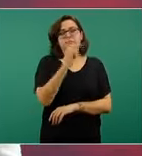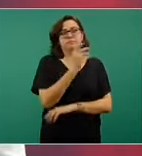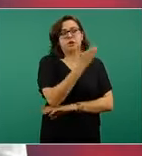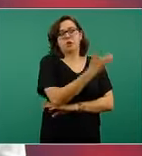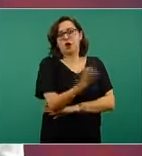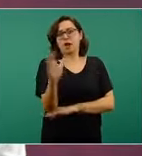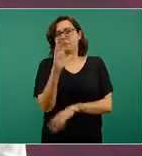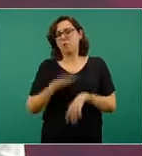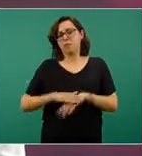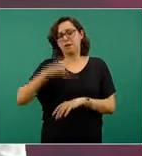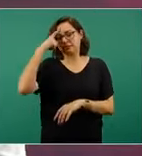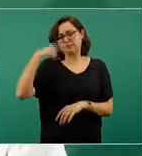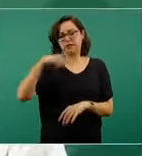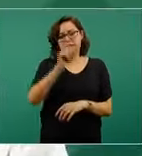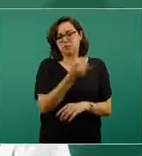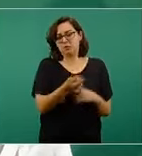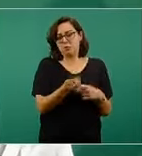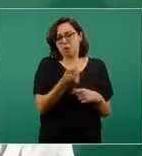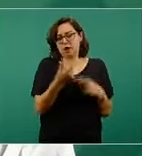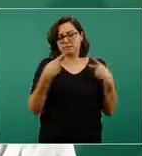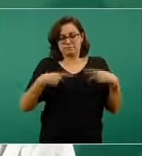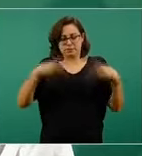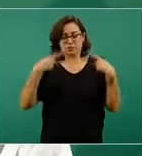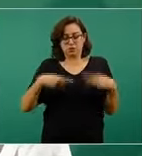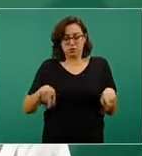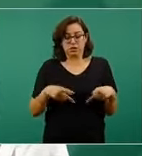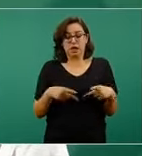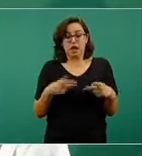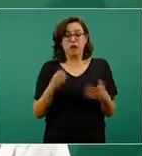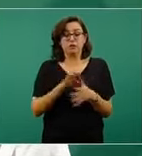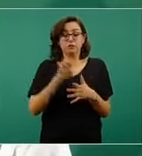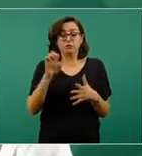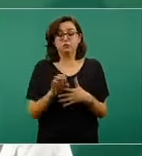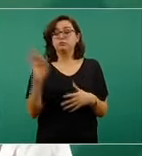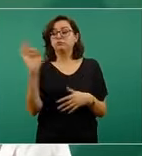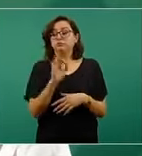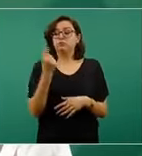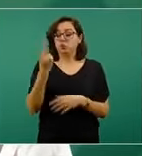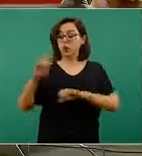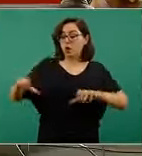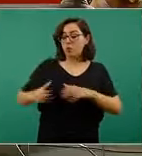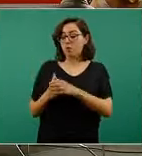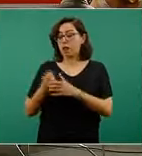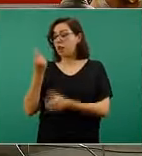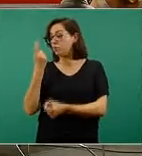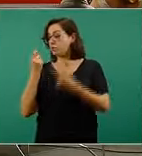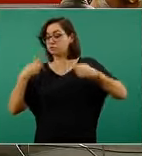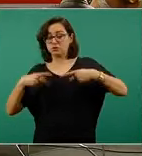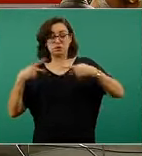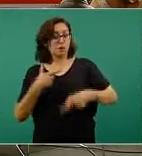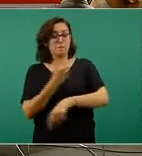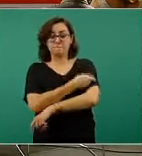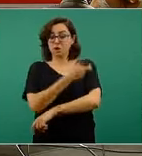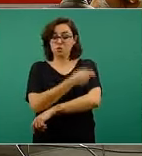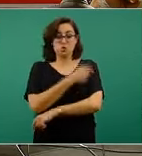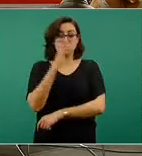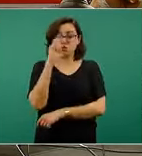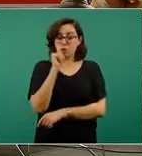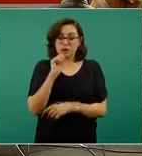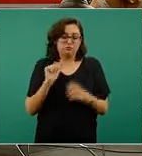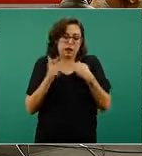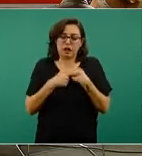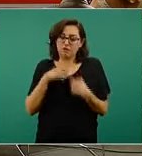muy detallado el trabajo que hacen. Entonces, en un momento dado, si en una comunidad alguien no se pudo vacunar por esta o por